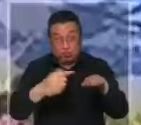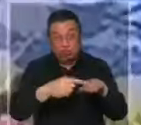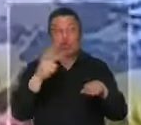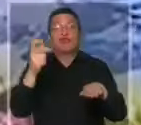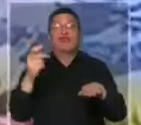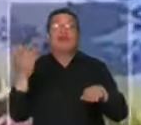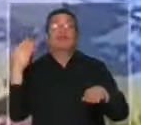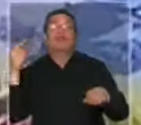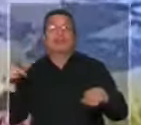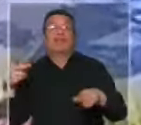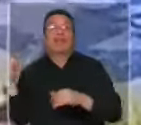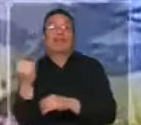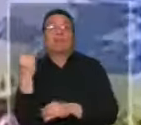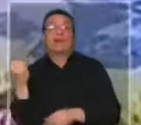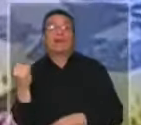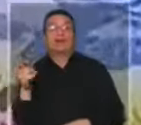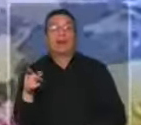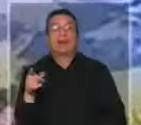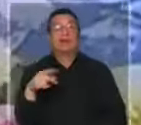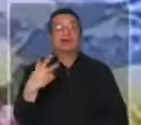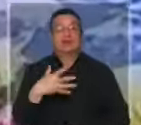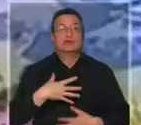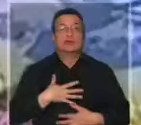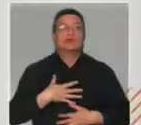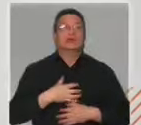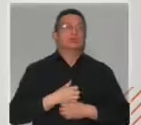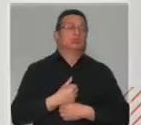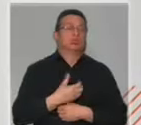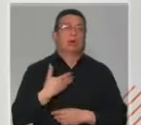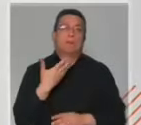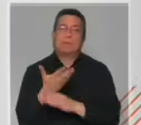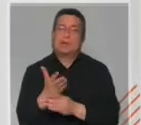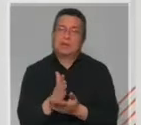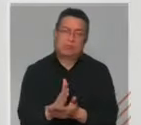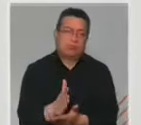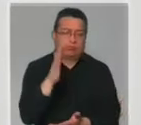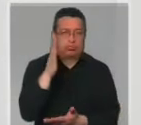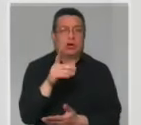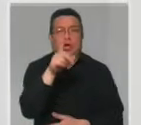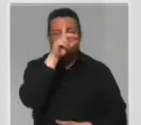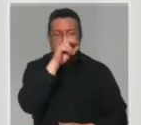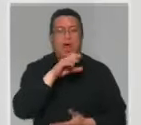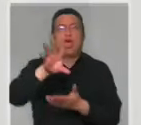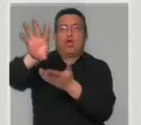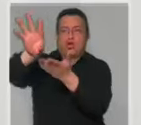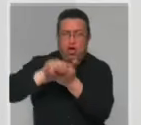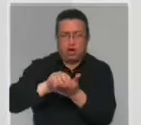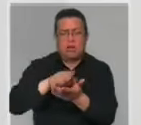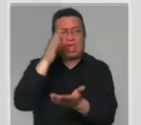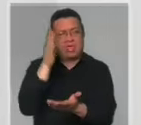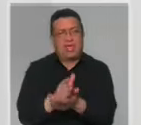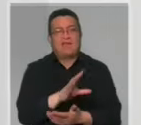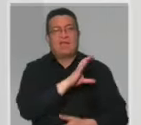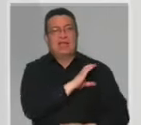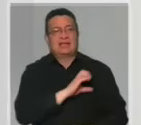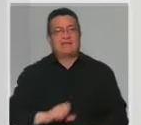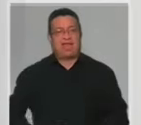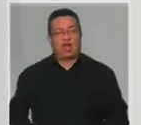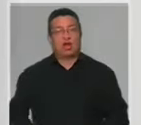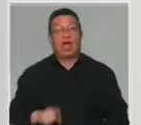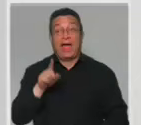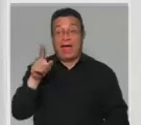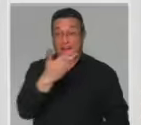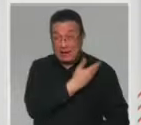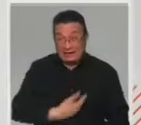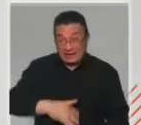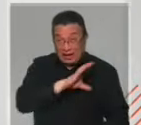Independencia. Un robo que la tiene conmocionada y pide mano dura. Dice cómo hay en El Salvador. Su testimonio llegó al propio Bukele, que